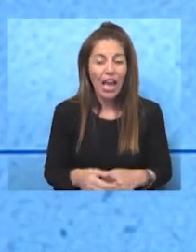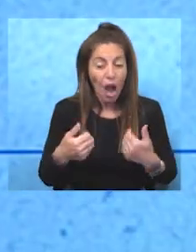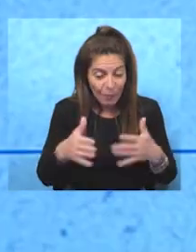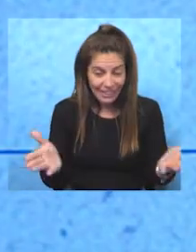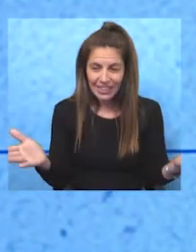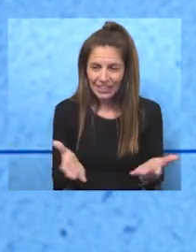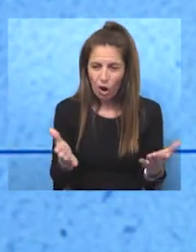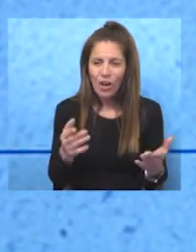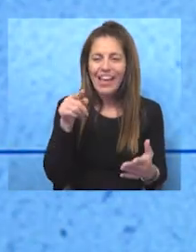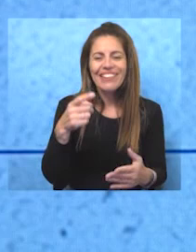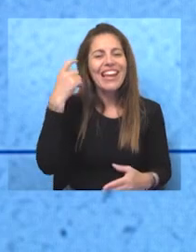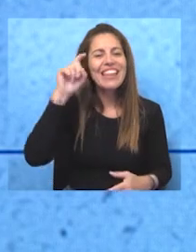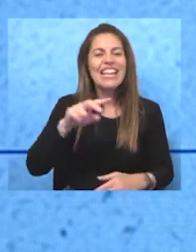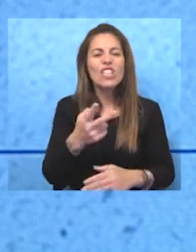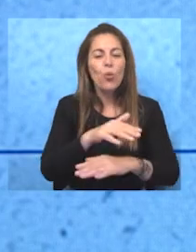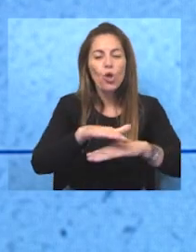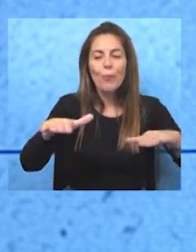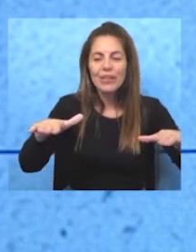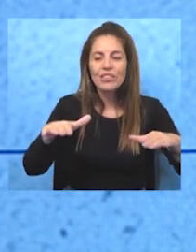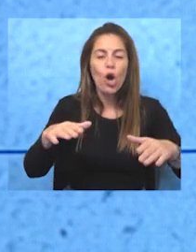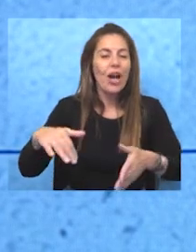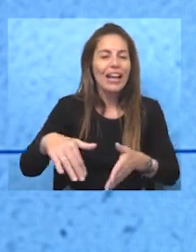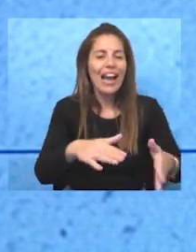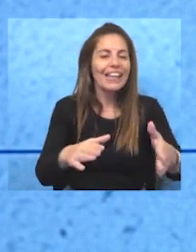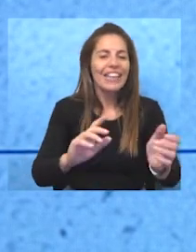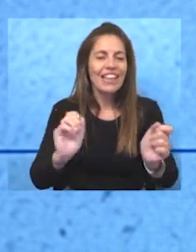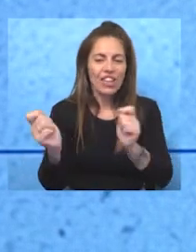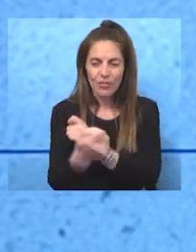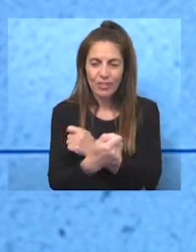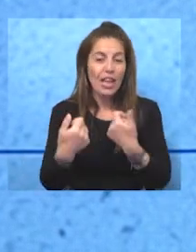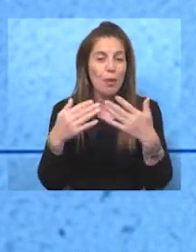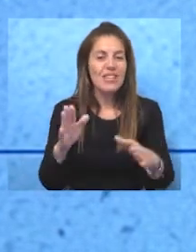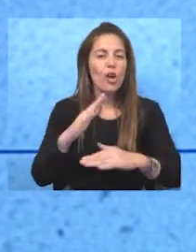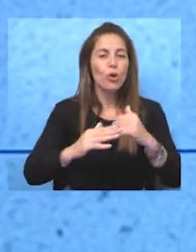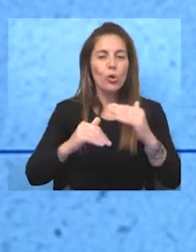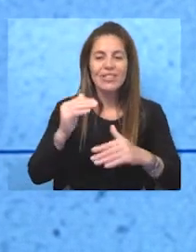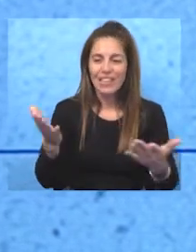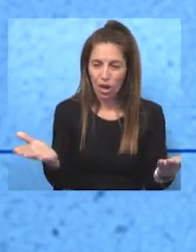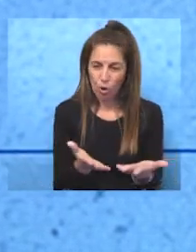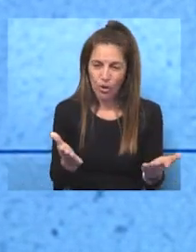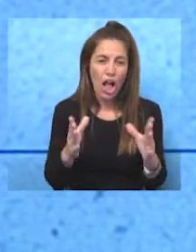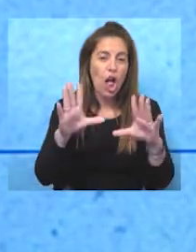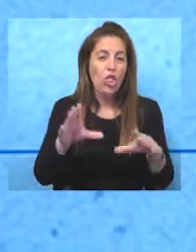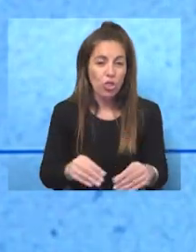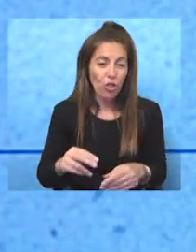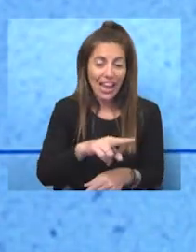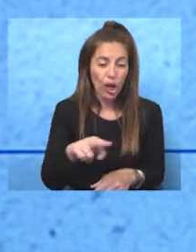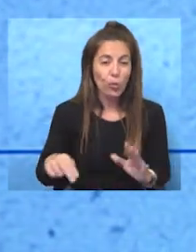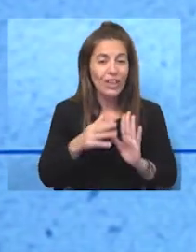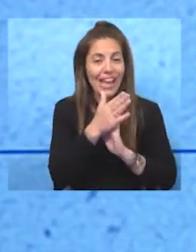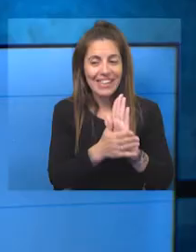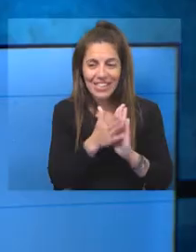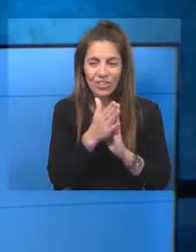de ahora esta es la idea del segundo piso de carretera de transformaciones que empieza a construirse ahora toda la ruta Nacionales